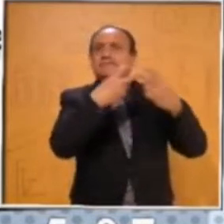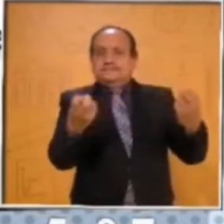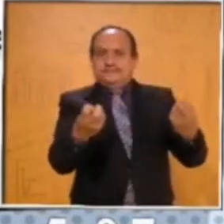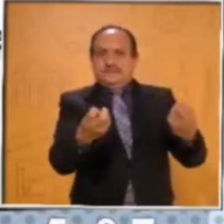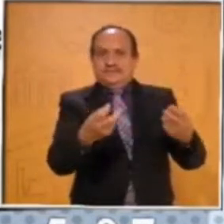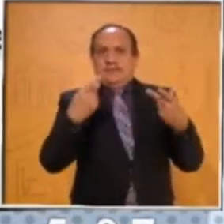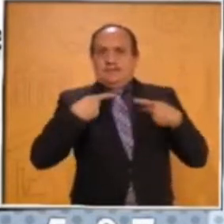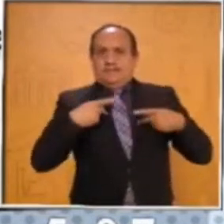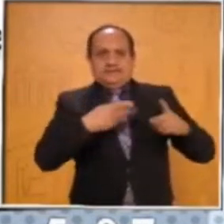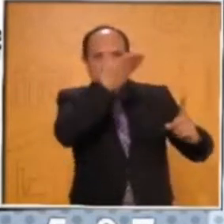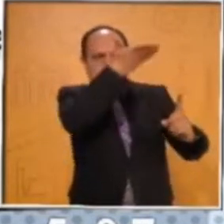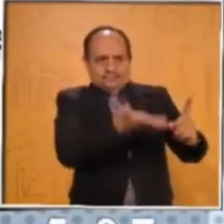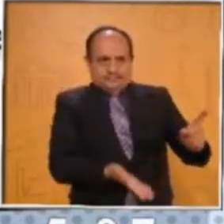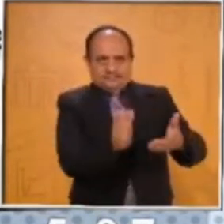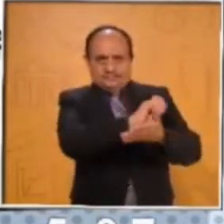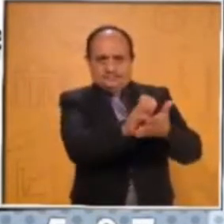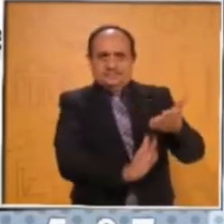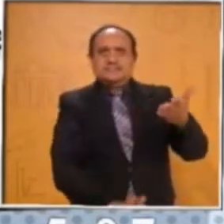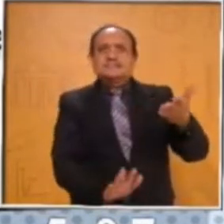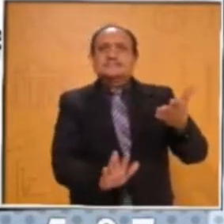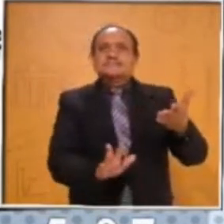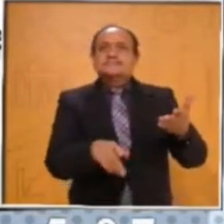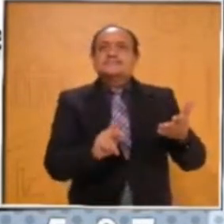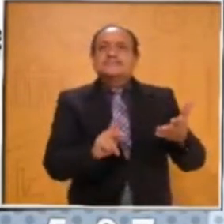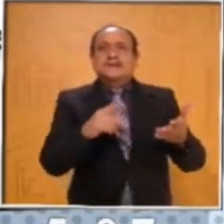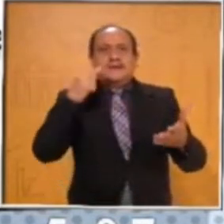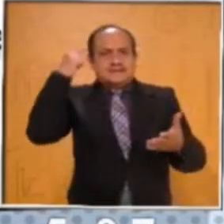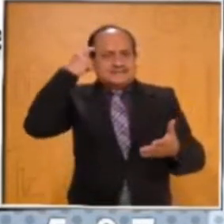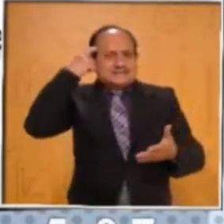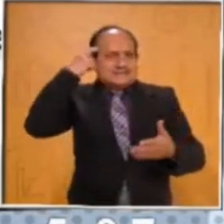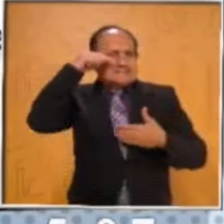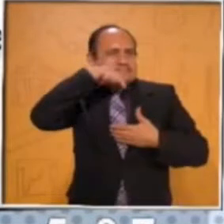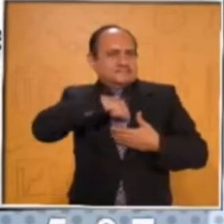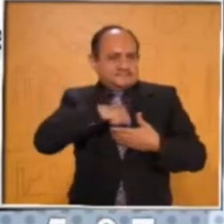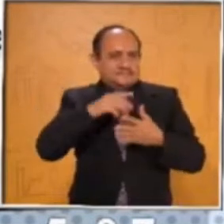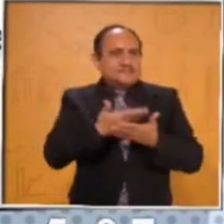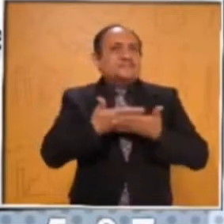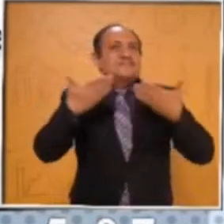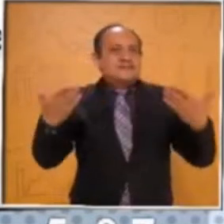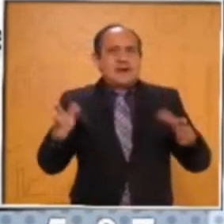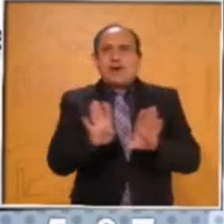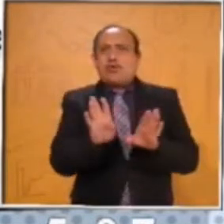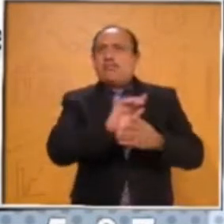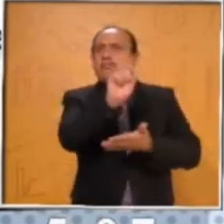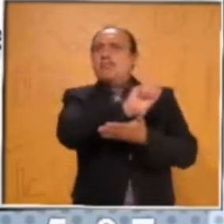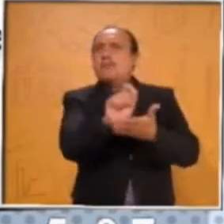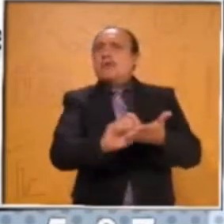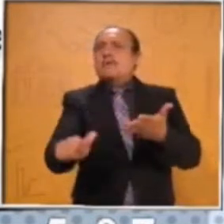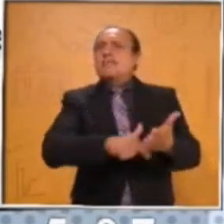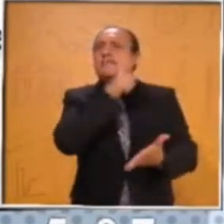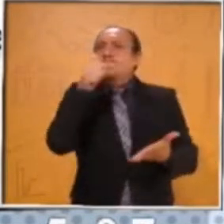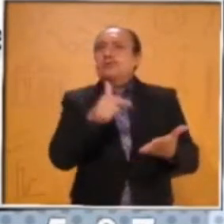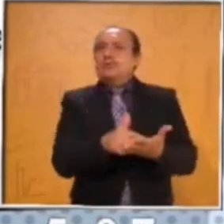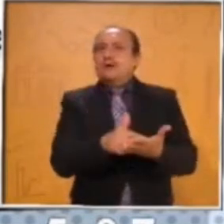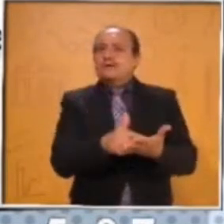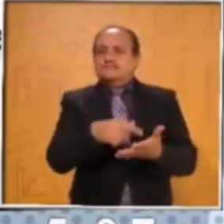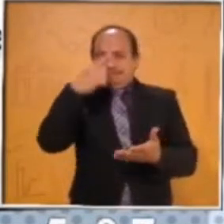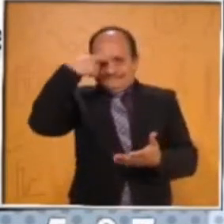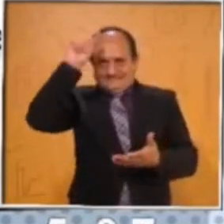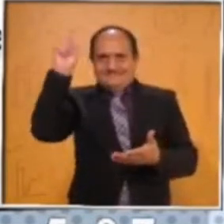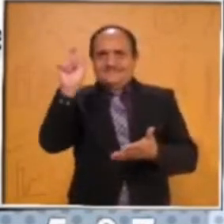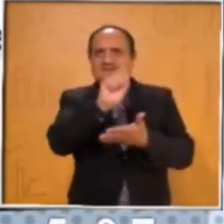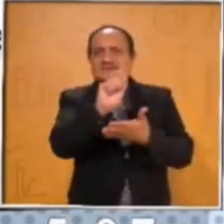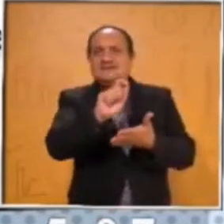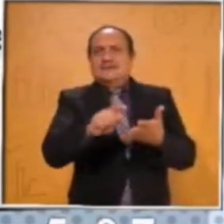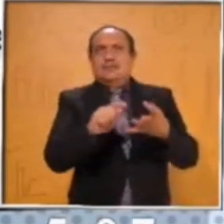las personas en su psicología o en su carácter. Ahora, ¿cómo vamos a describir un lugar? Bien fácil. Al describir